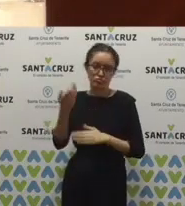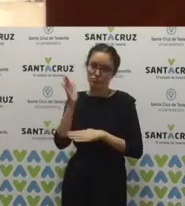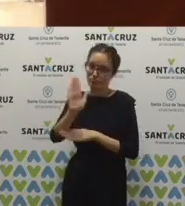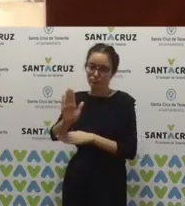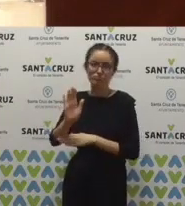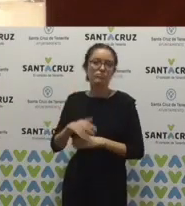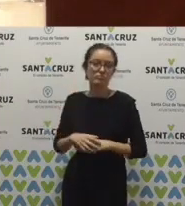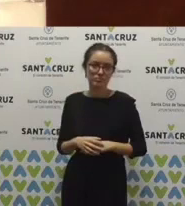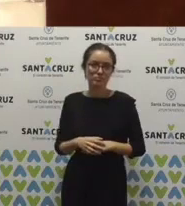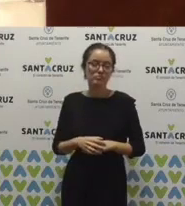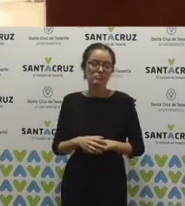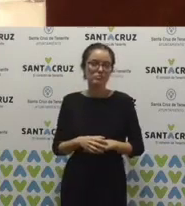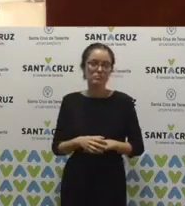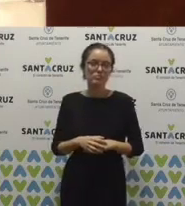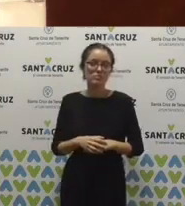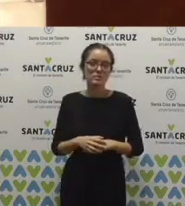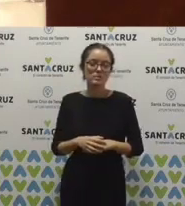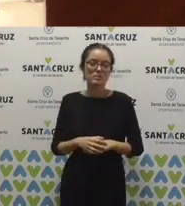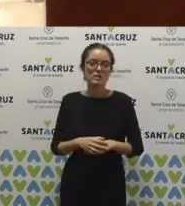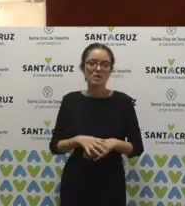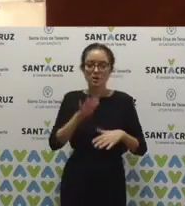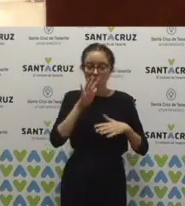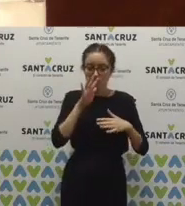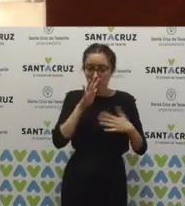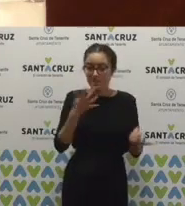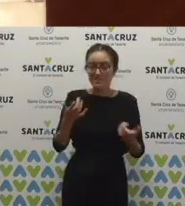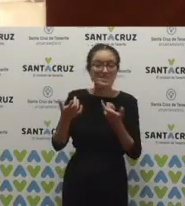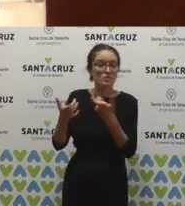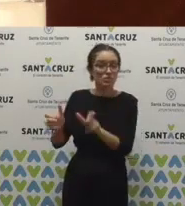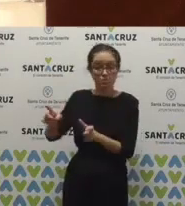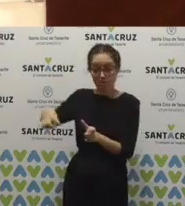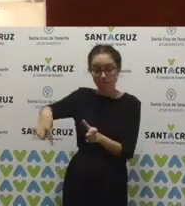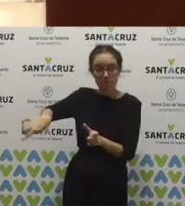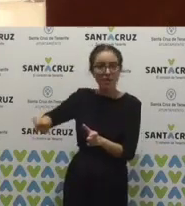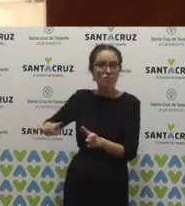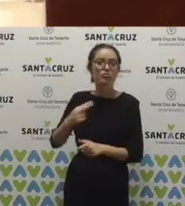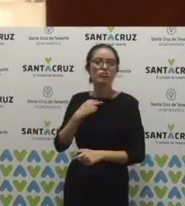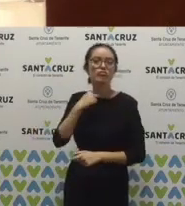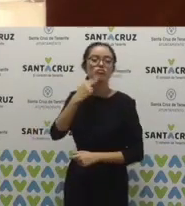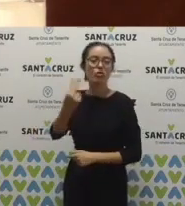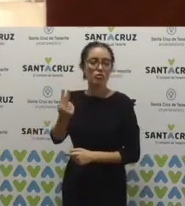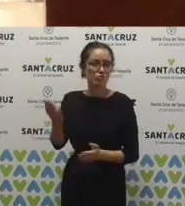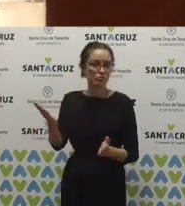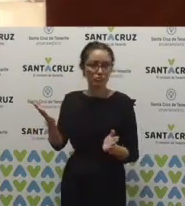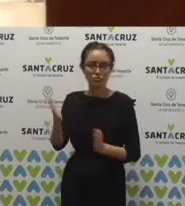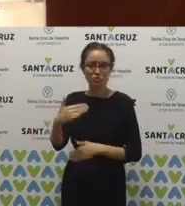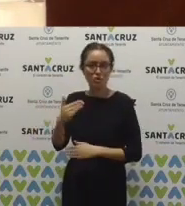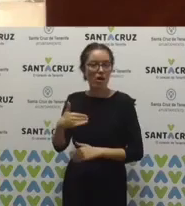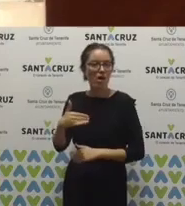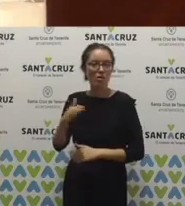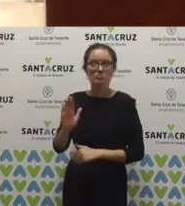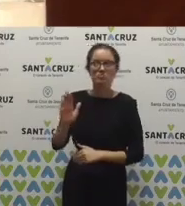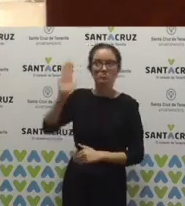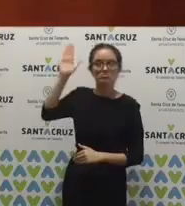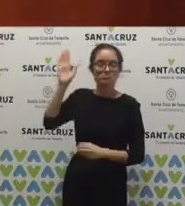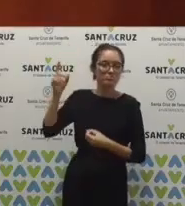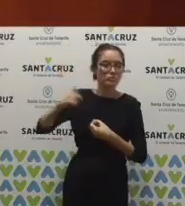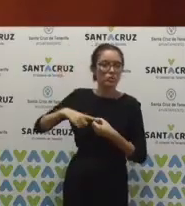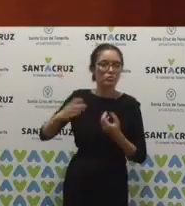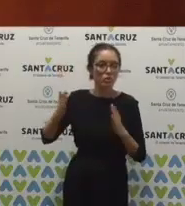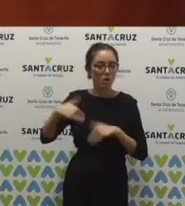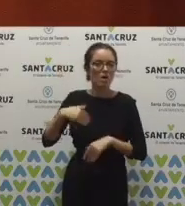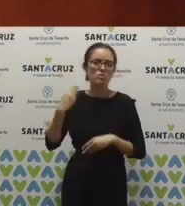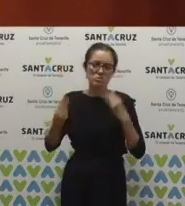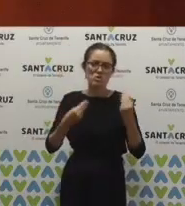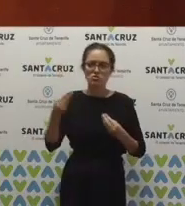sectores que no tienen a menudo voz en el proceso de construcción de las decisiones institucionales yo creo que es